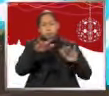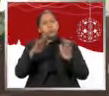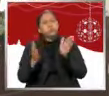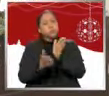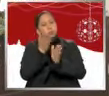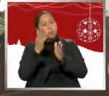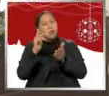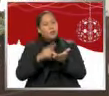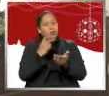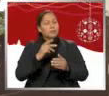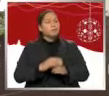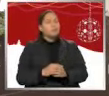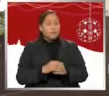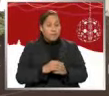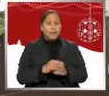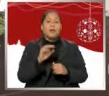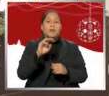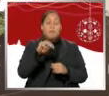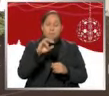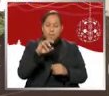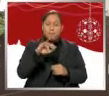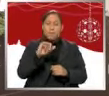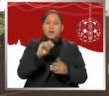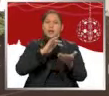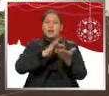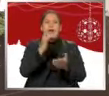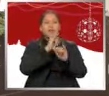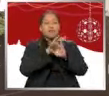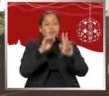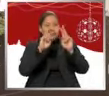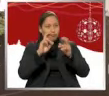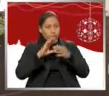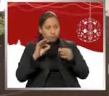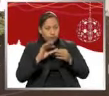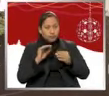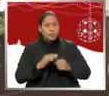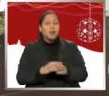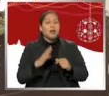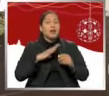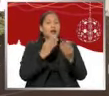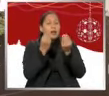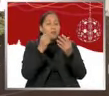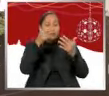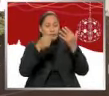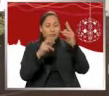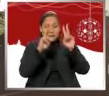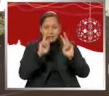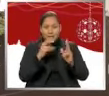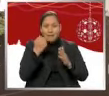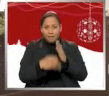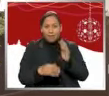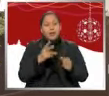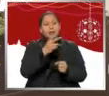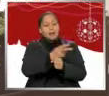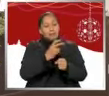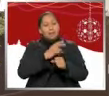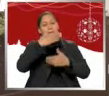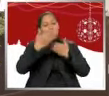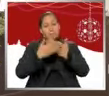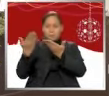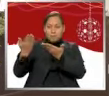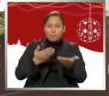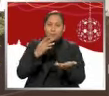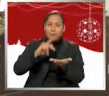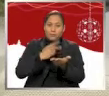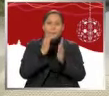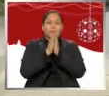¿no? Pues Moni, muchas gracias por compartir esta información. Encantada. Hay muchísimo de qué hablar. Yo te invito que regreses muy pronto